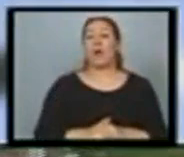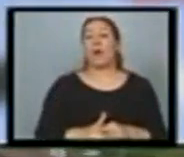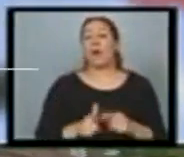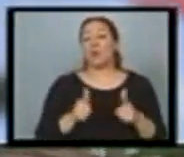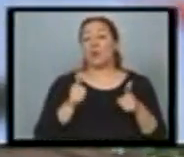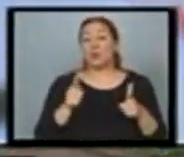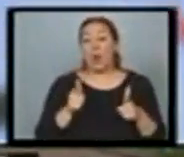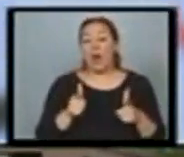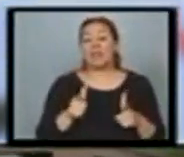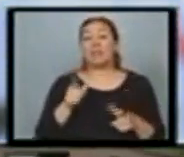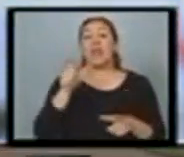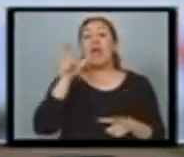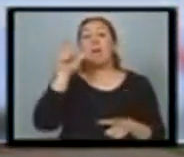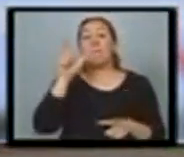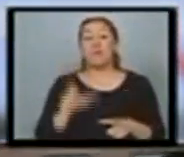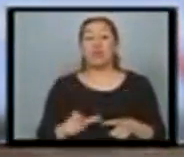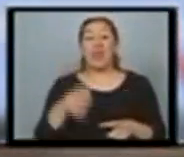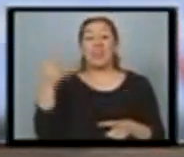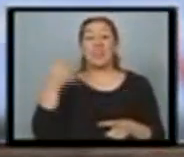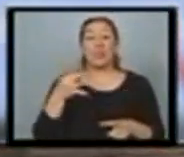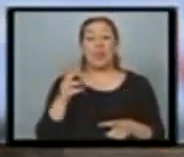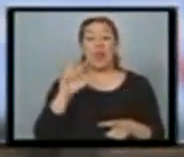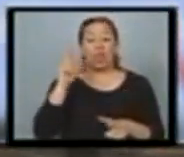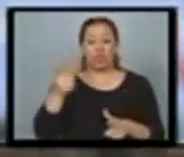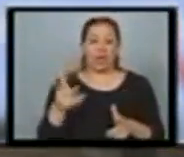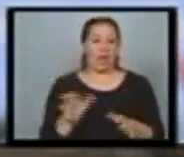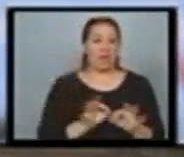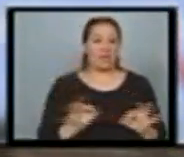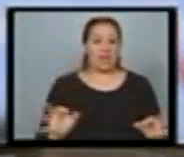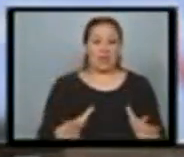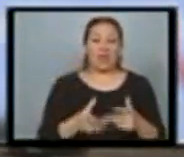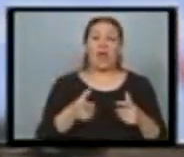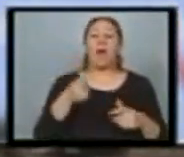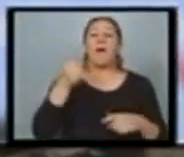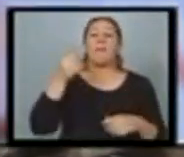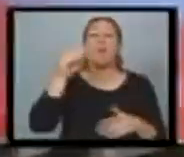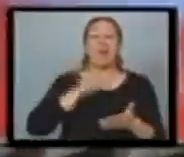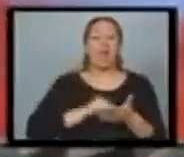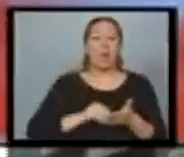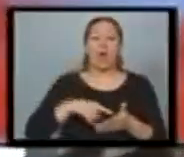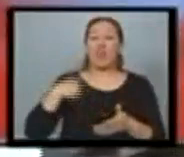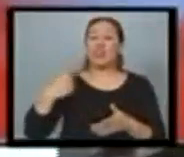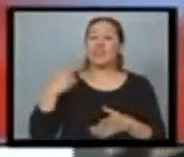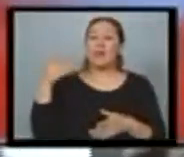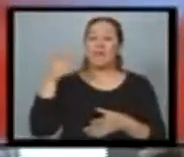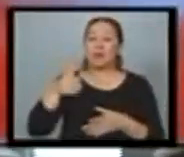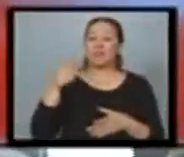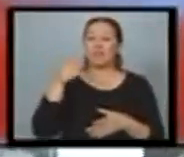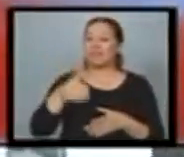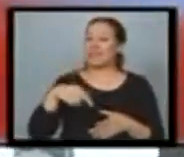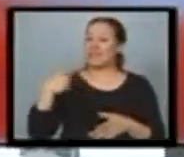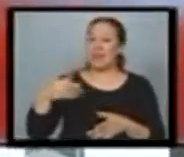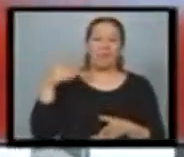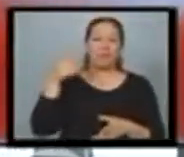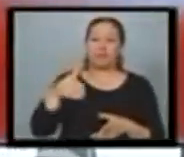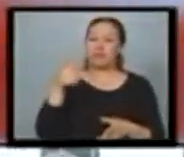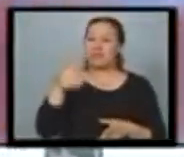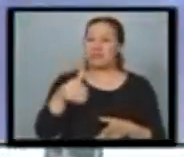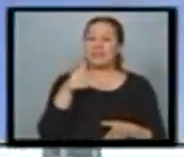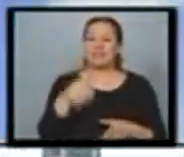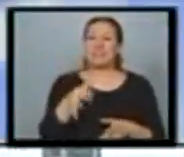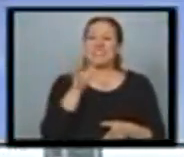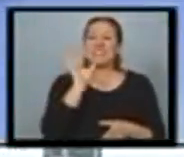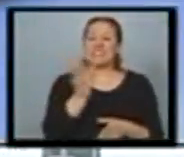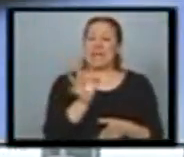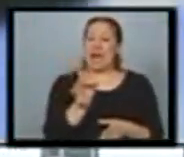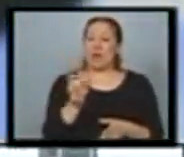de seguridad del hotel actuó con rapidez. Como Burlando es un habitué de este lugar y viene con frecuencia, saben cómo está compuesta